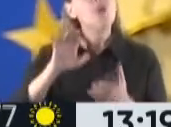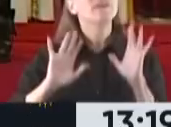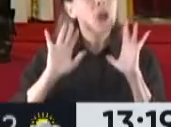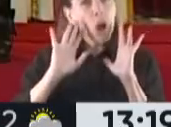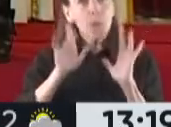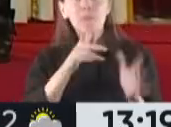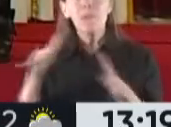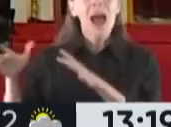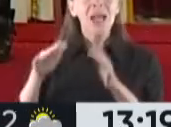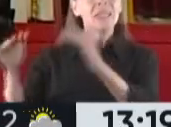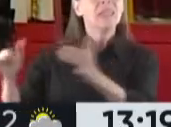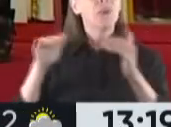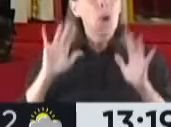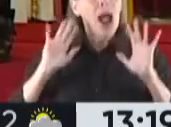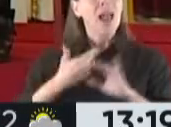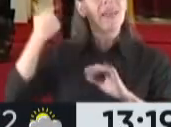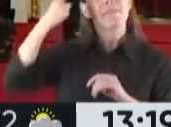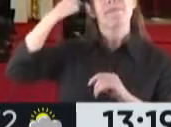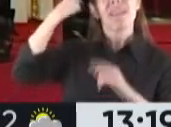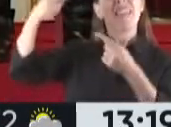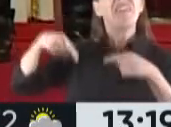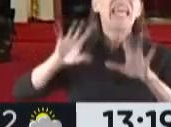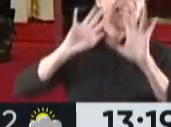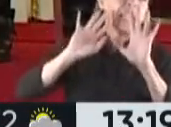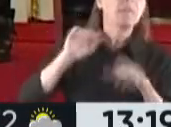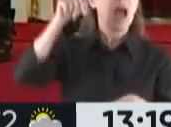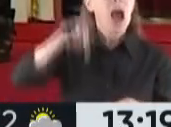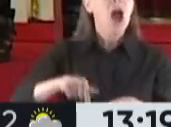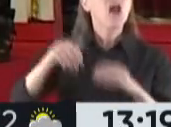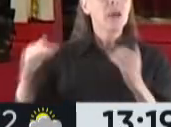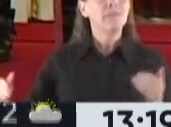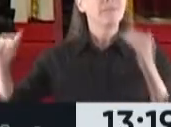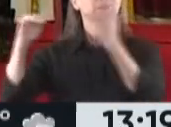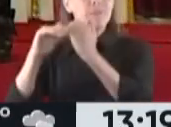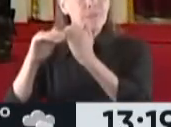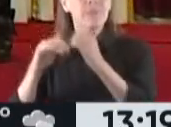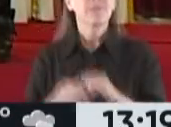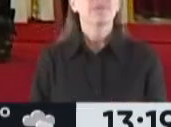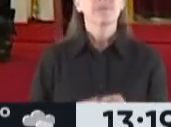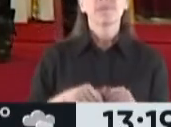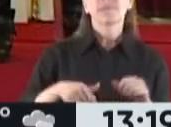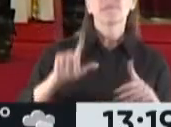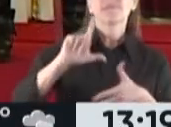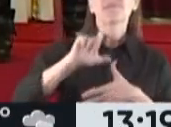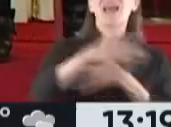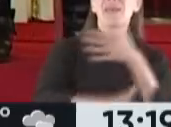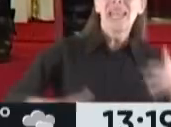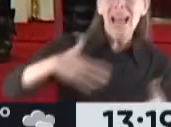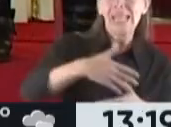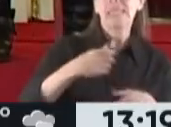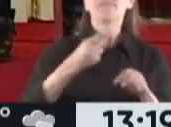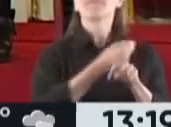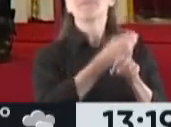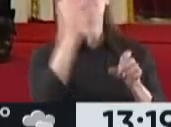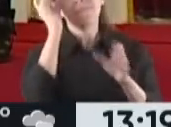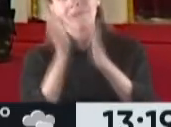por ahí inicialmente podíamos pensar. Los dos pensamos Europa y América Latina y el Mercosur.